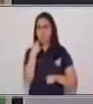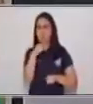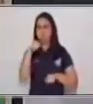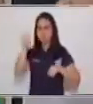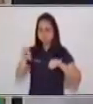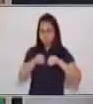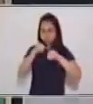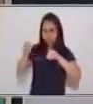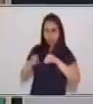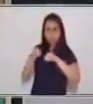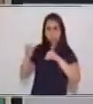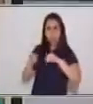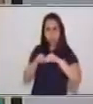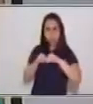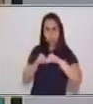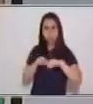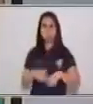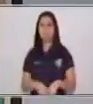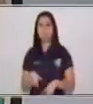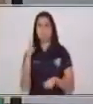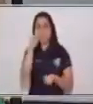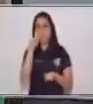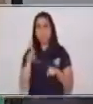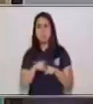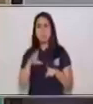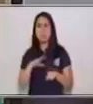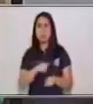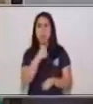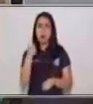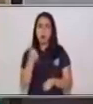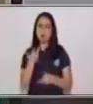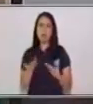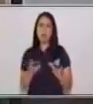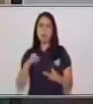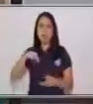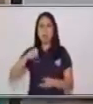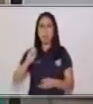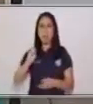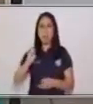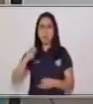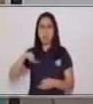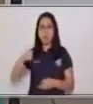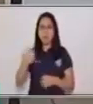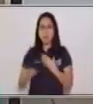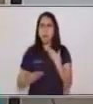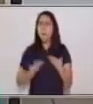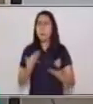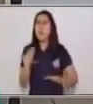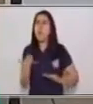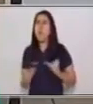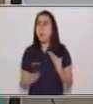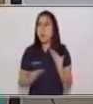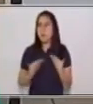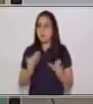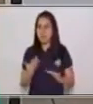4 y es ritmo. Es la musicalidad interna del poema, ritmo,